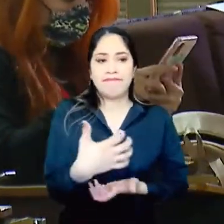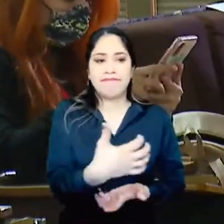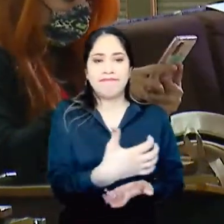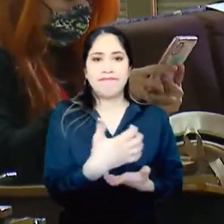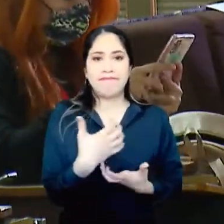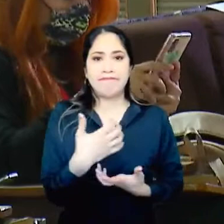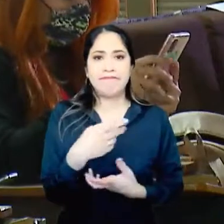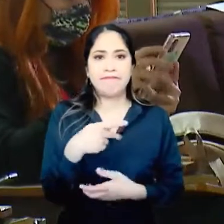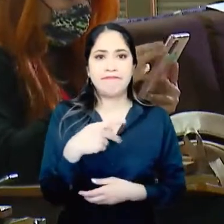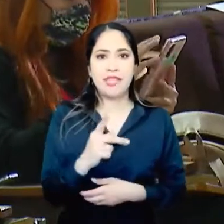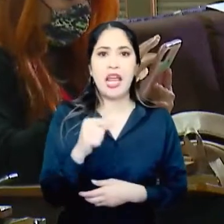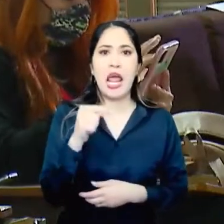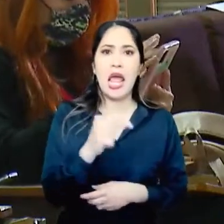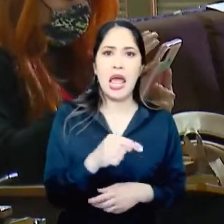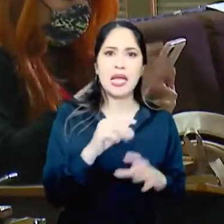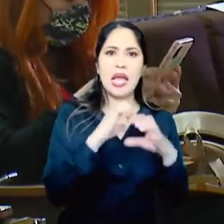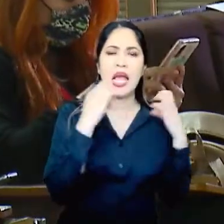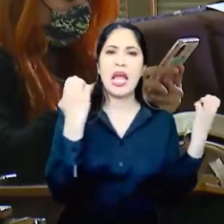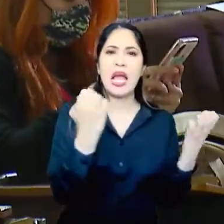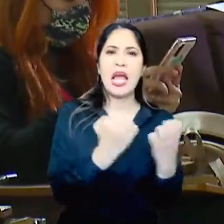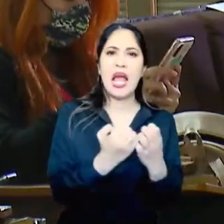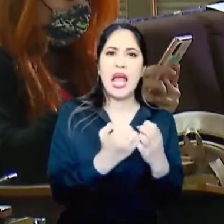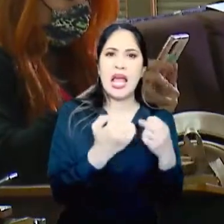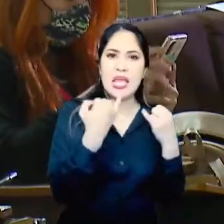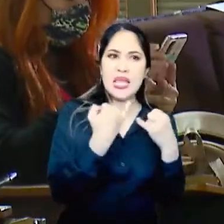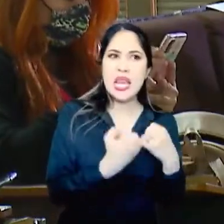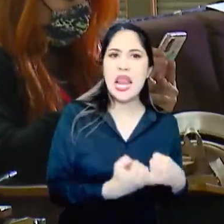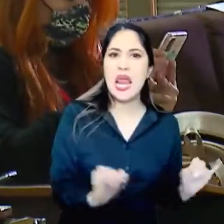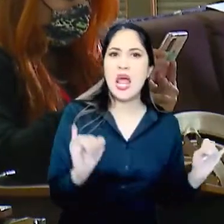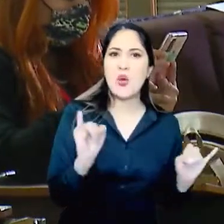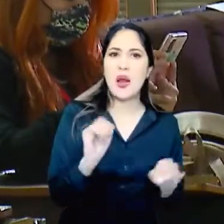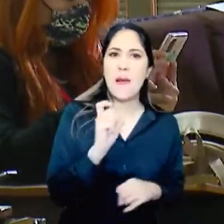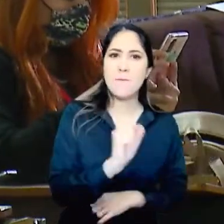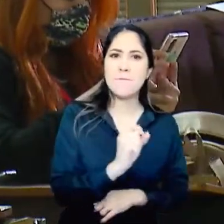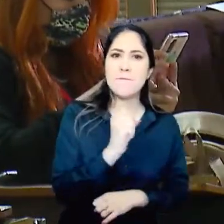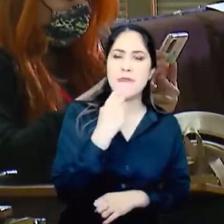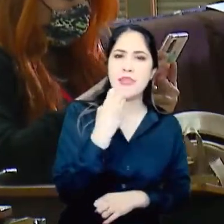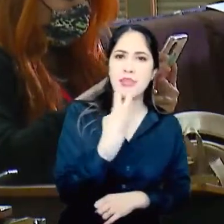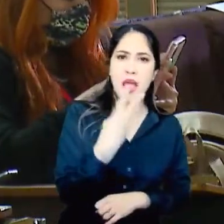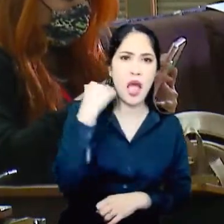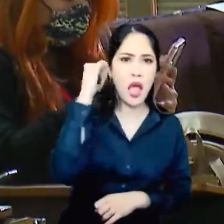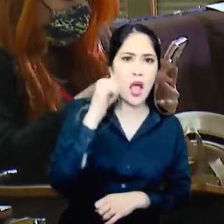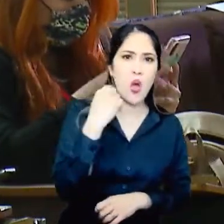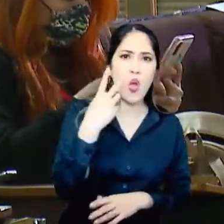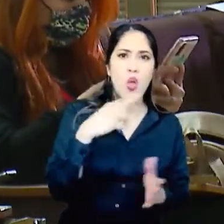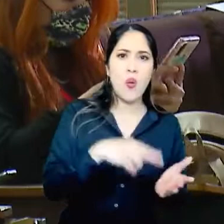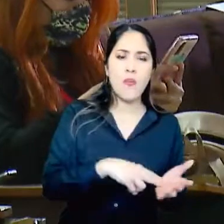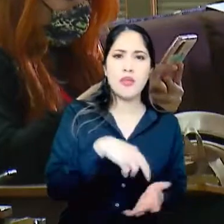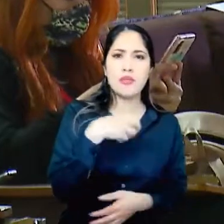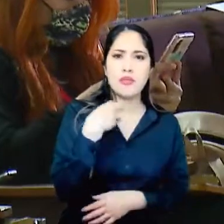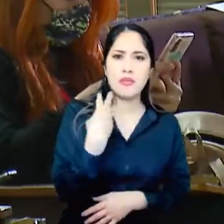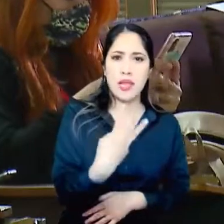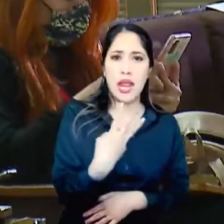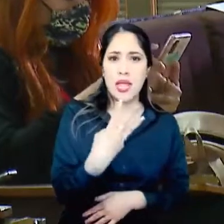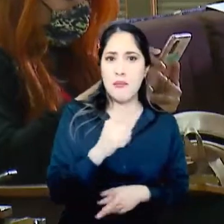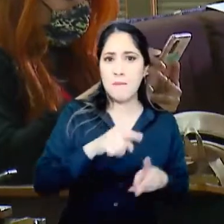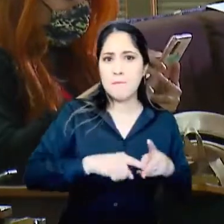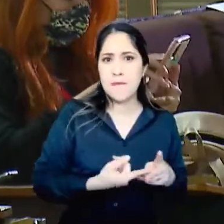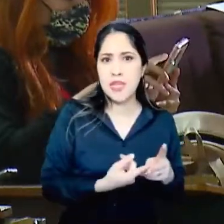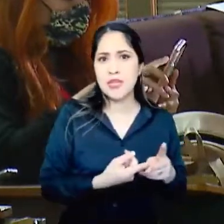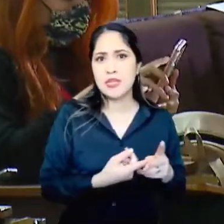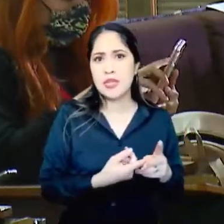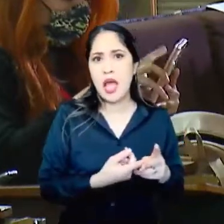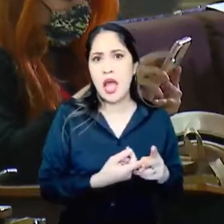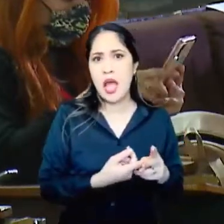el 23 de agosto de 2003, Juan Millán era el gobernador, Eustaquio de Nicolás recibe la concesión por medio de